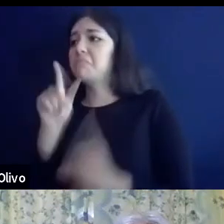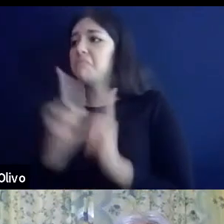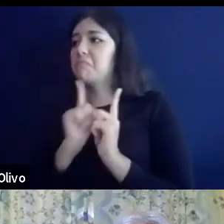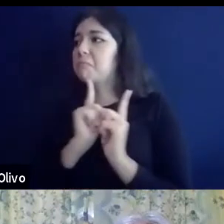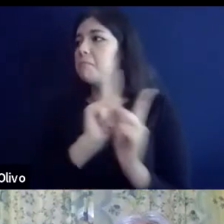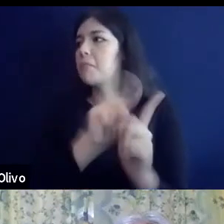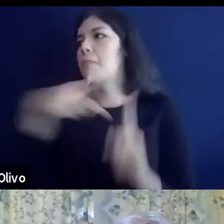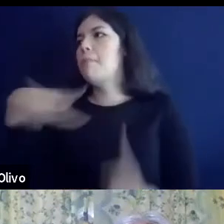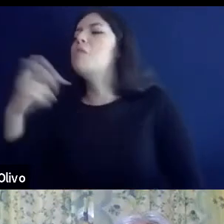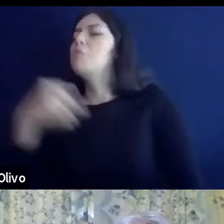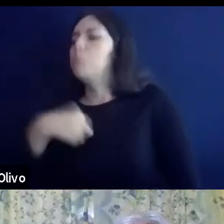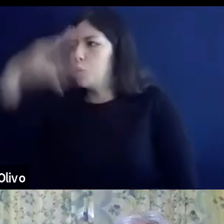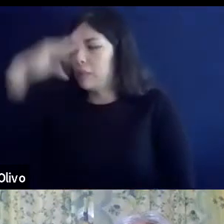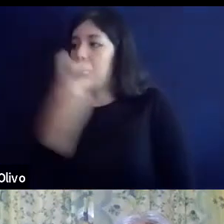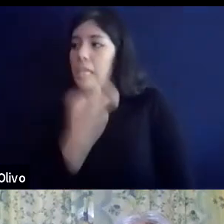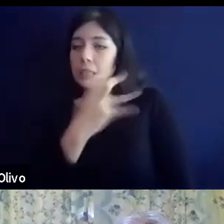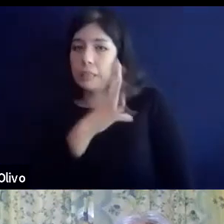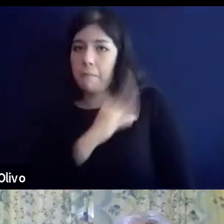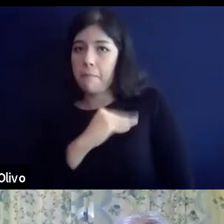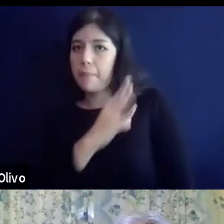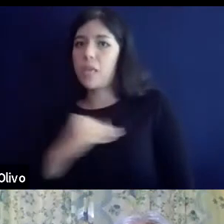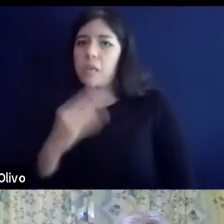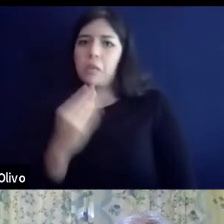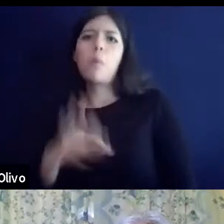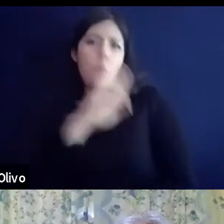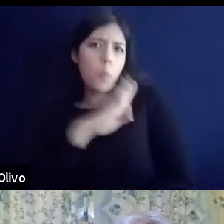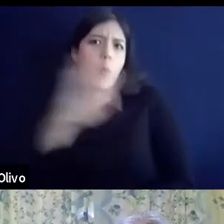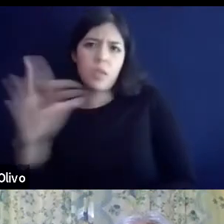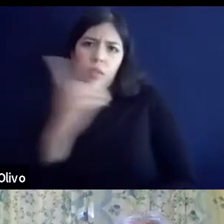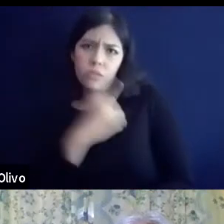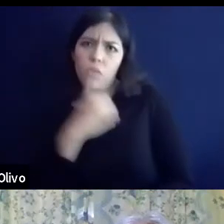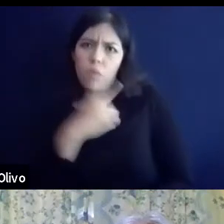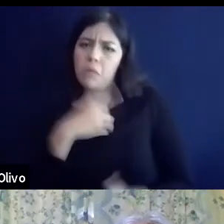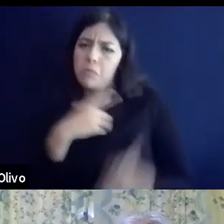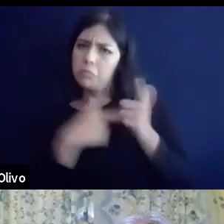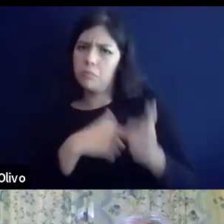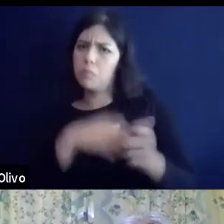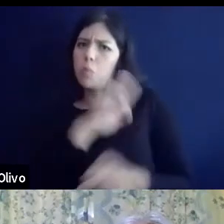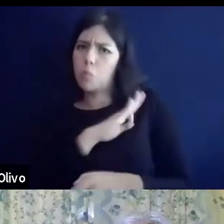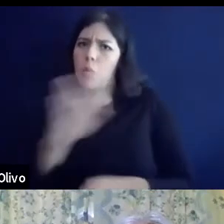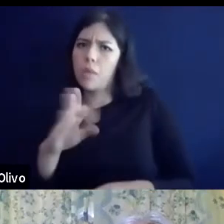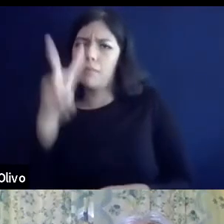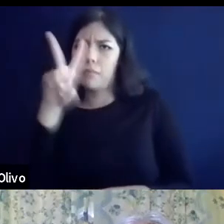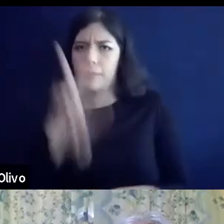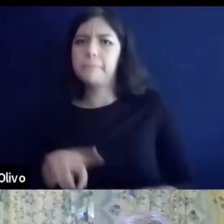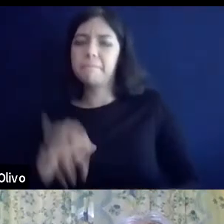a ser independiente porque lo estoy viendo en otras personas.